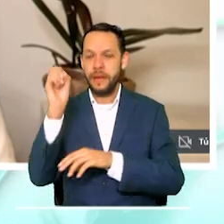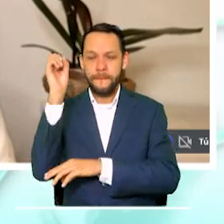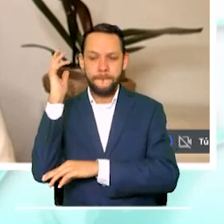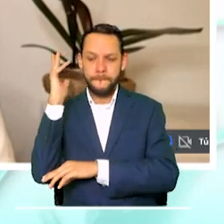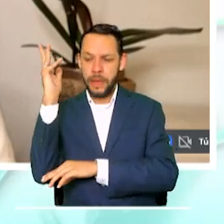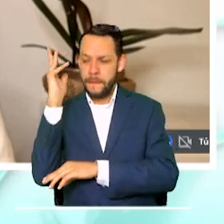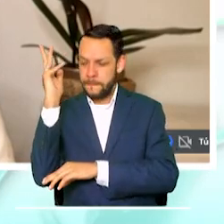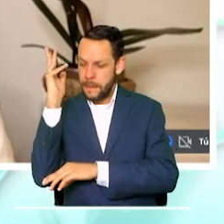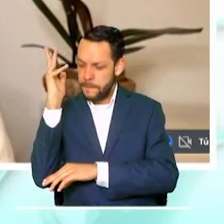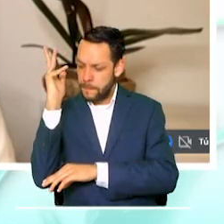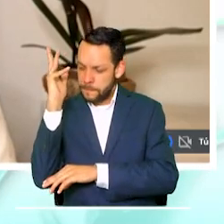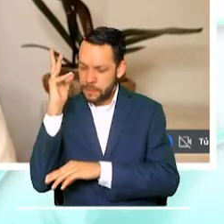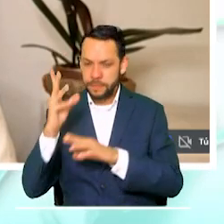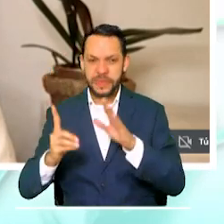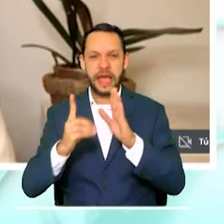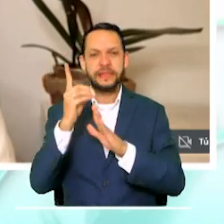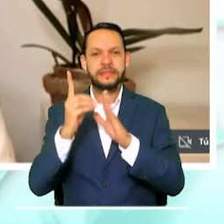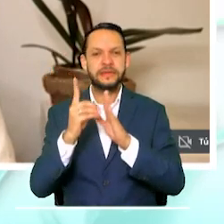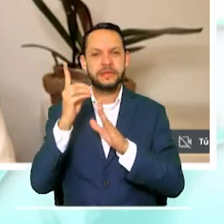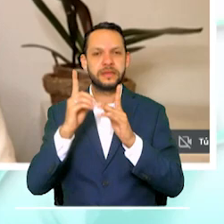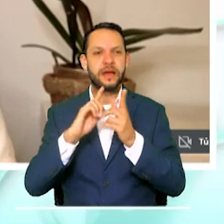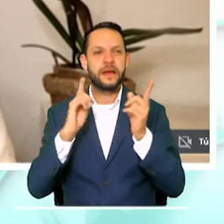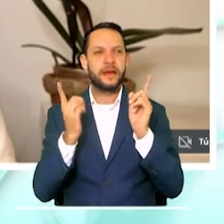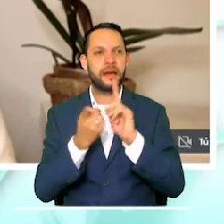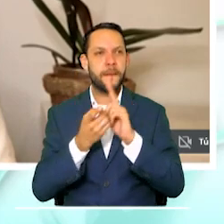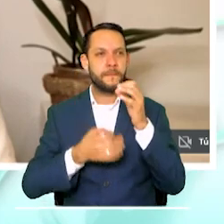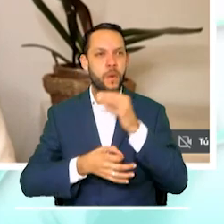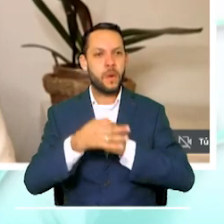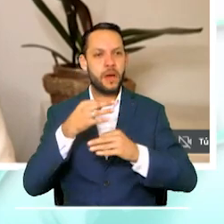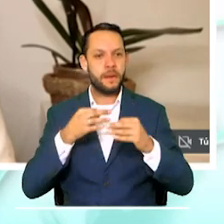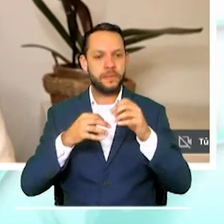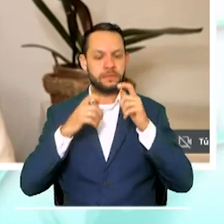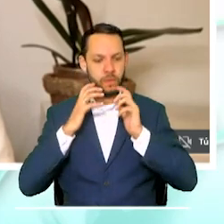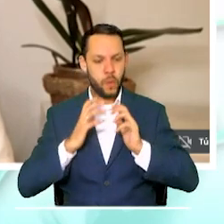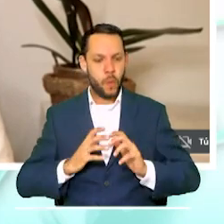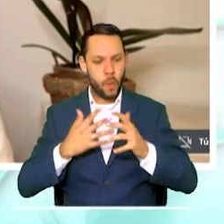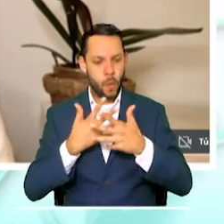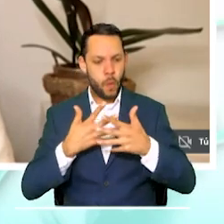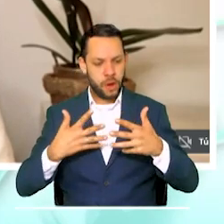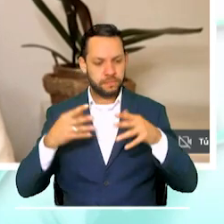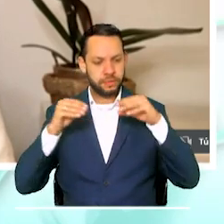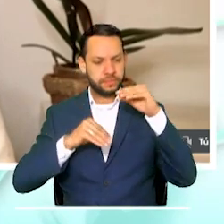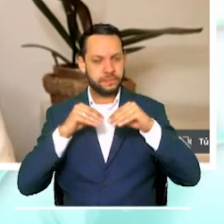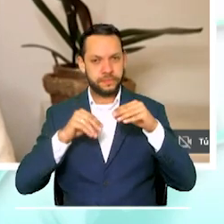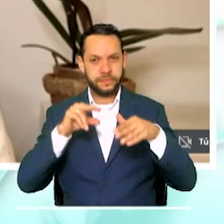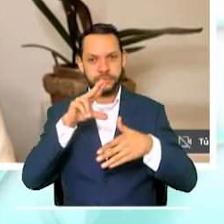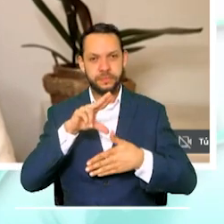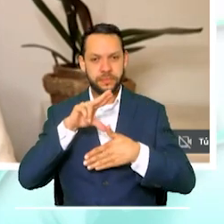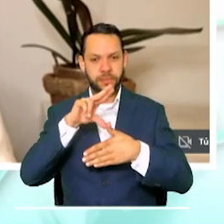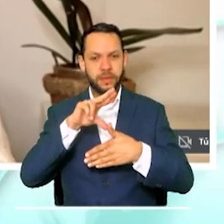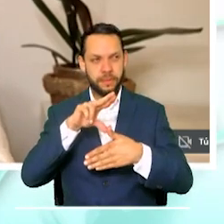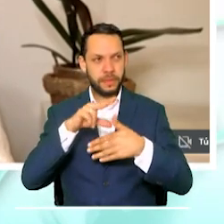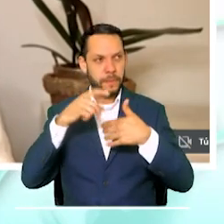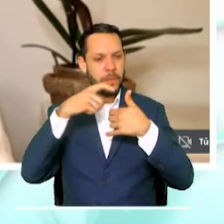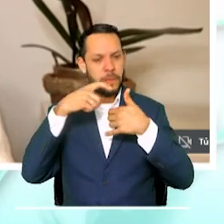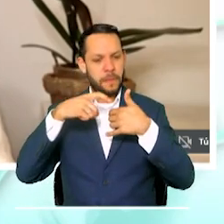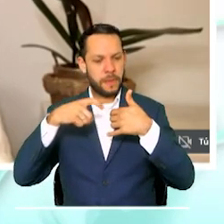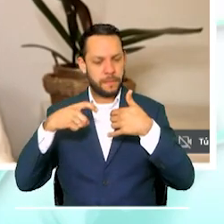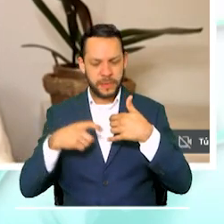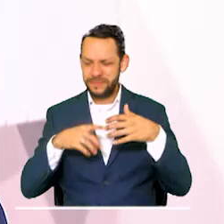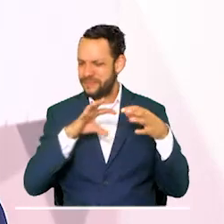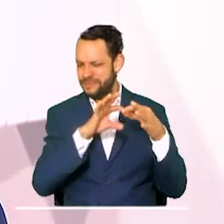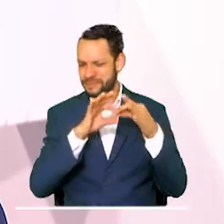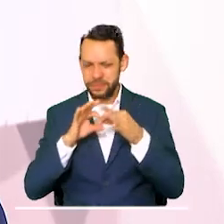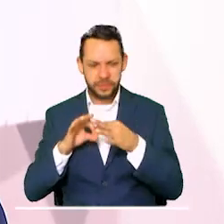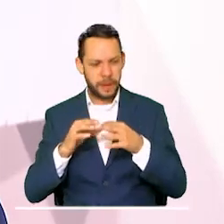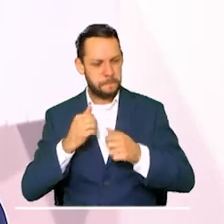programas de desarrollo y transformación humana en Latinoamérica. Entonces, el tema del mindfulness que va muy conectado